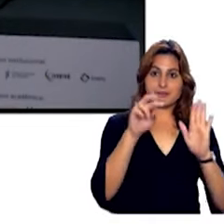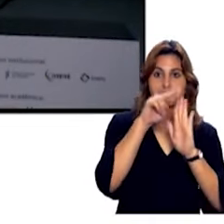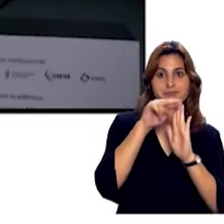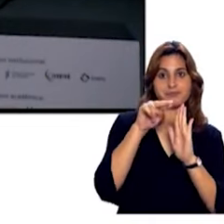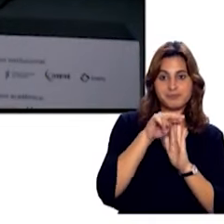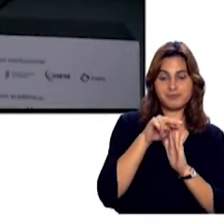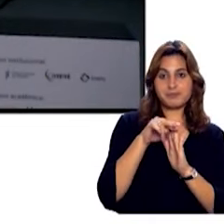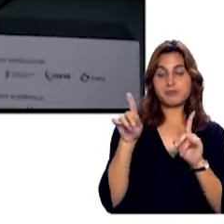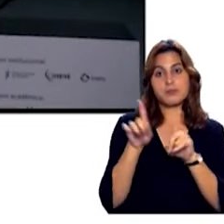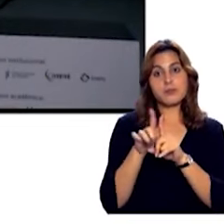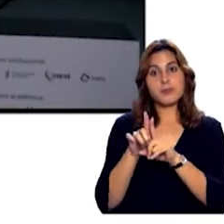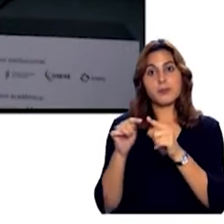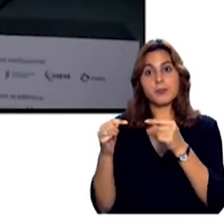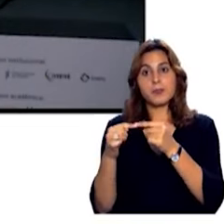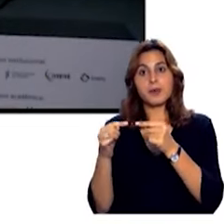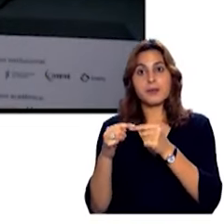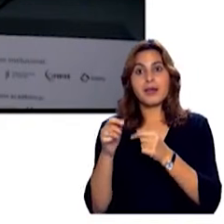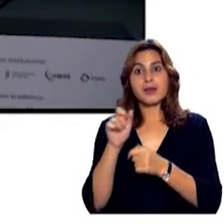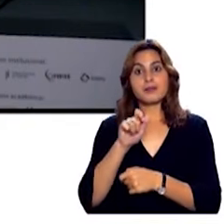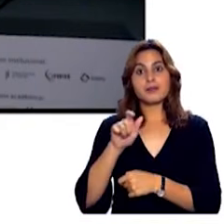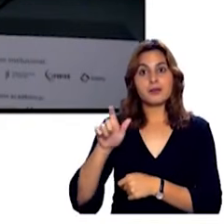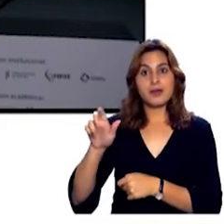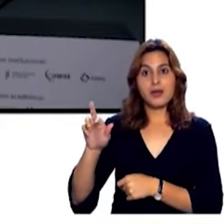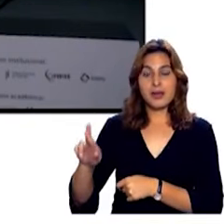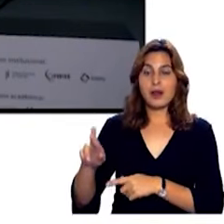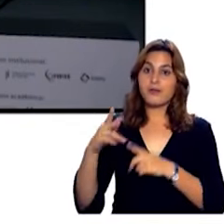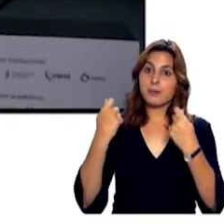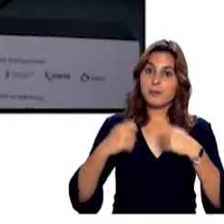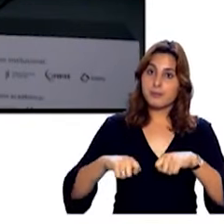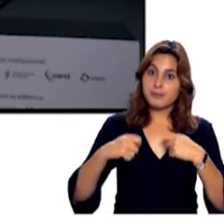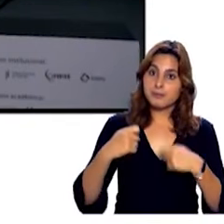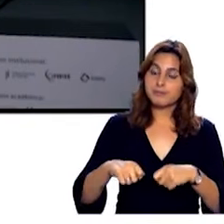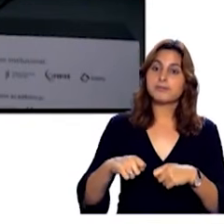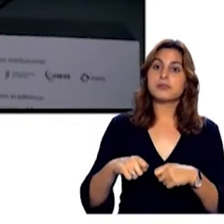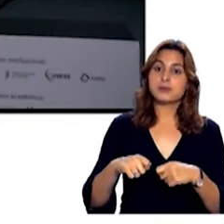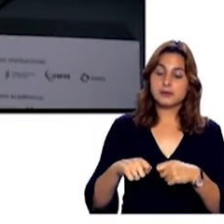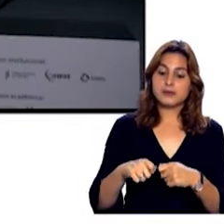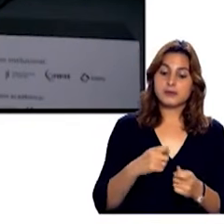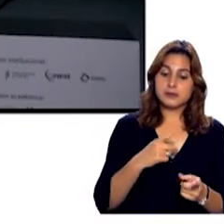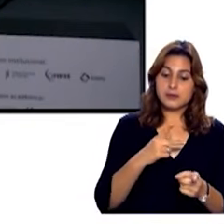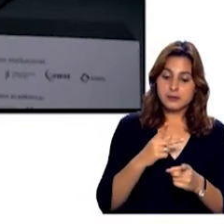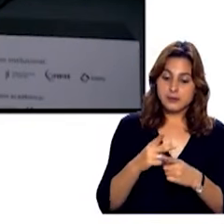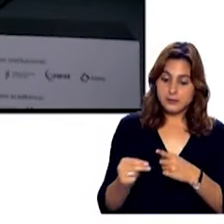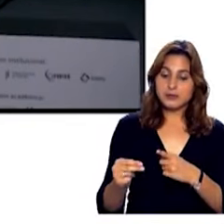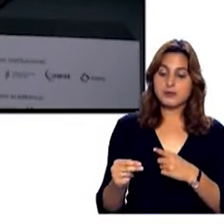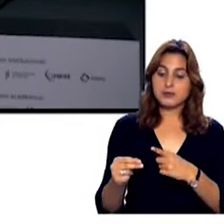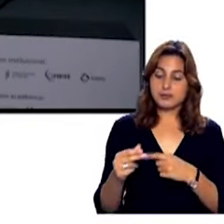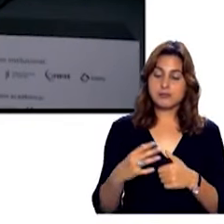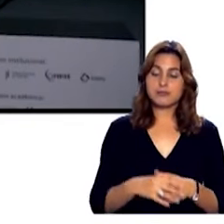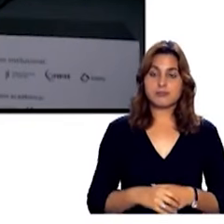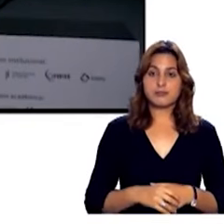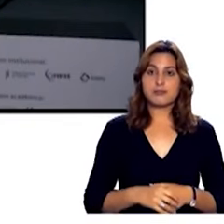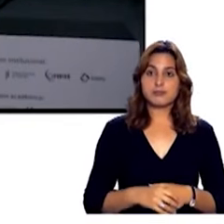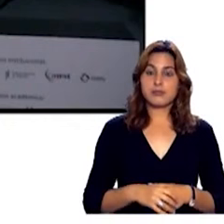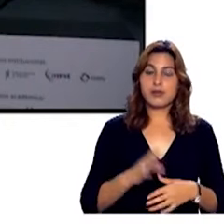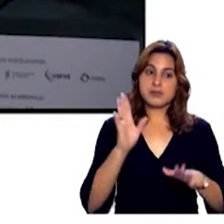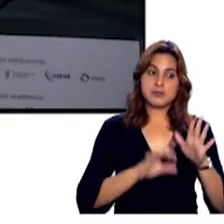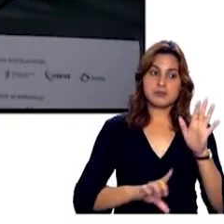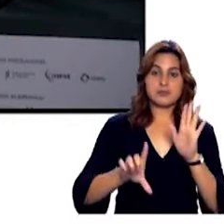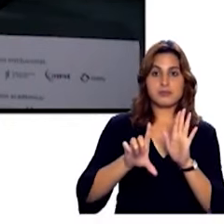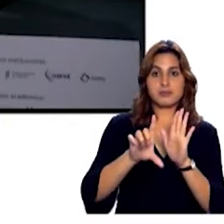situaciones concretas enmin delitos Cuando legislador Lamas al